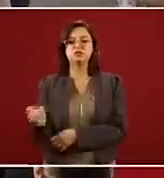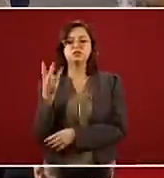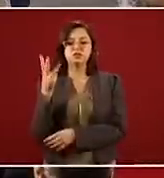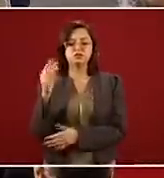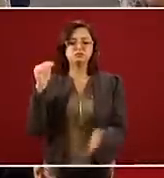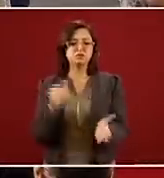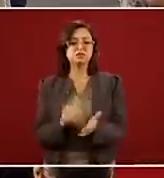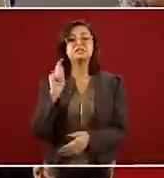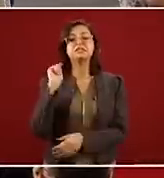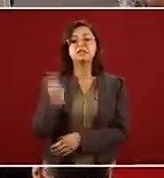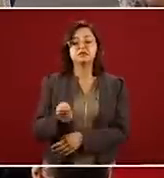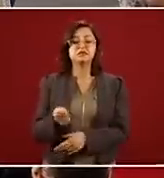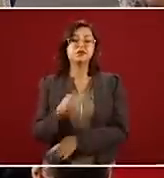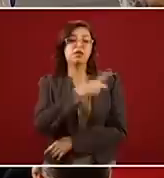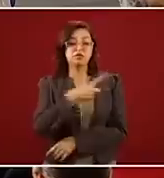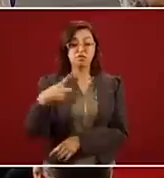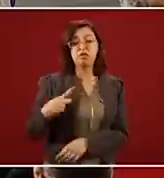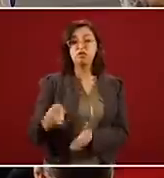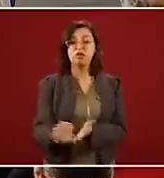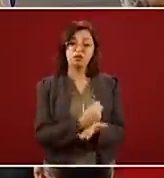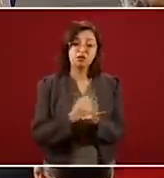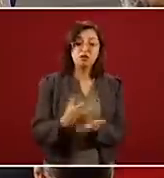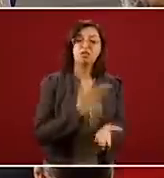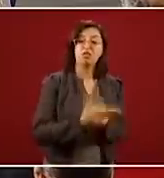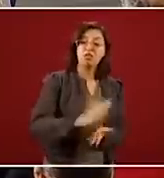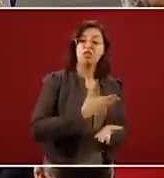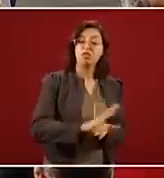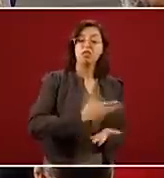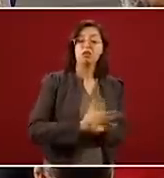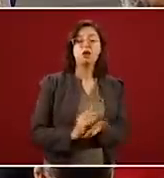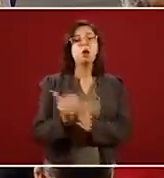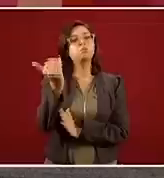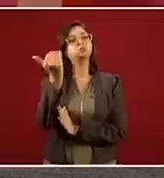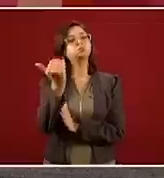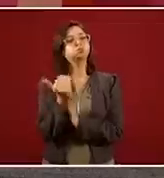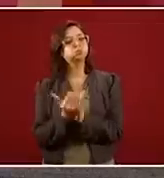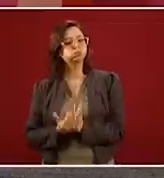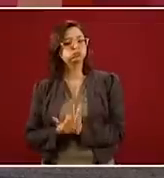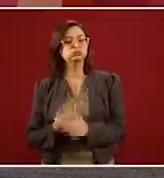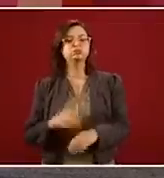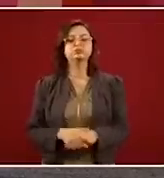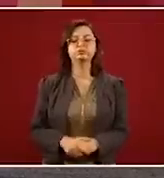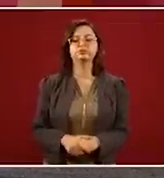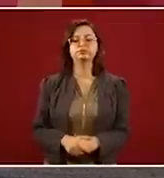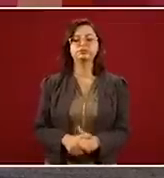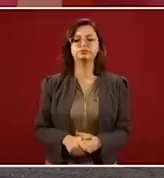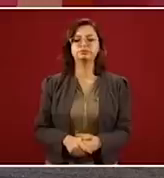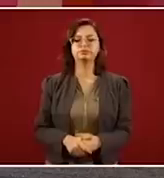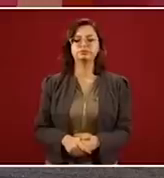2019. Hubo un desendeudamiento real de Pemex durante el año pasado. Sí, por favor.